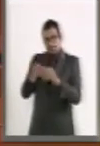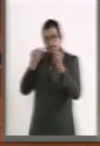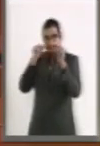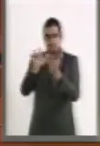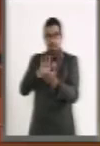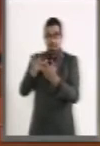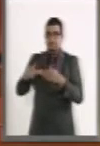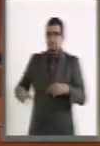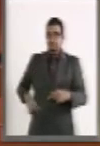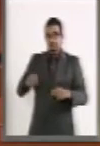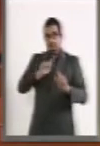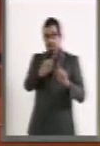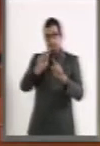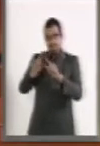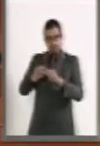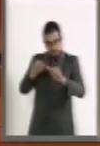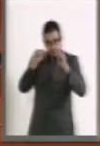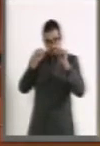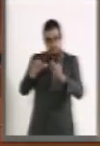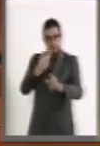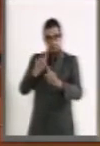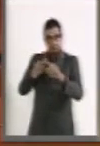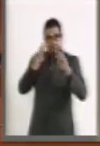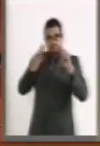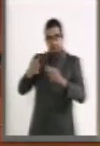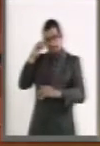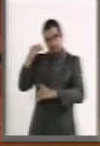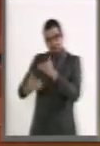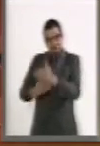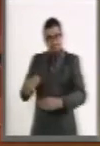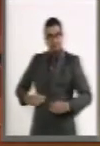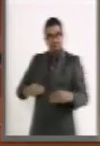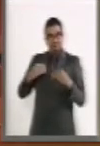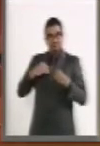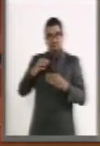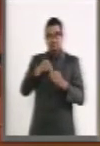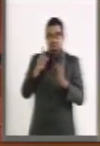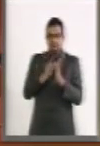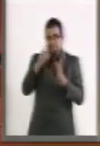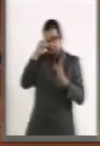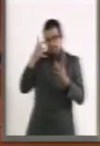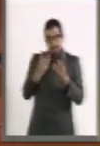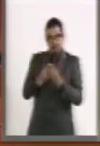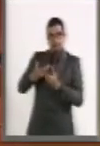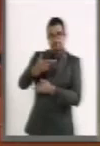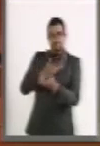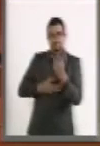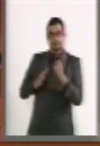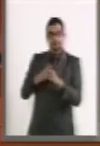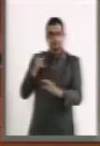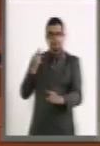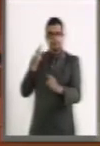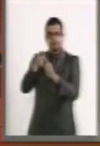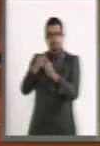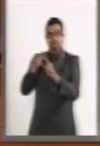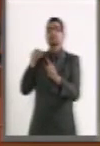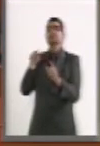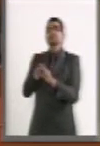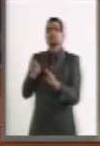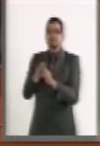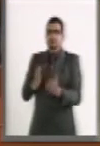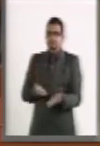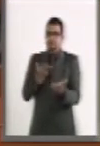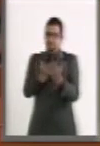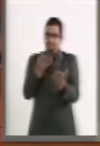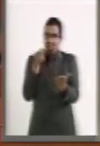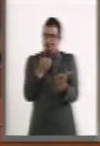los estados desde un enfoque de la teoría de la continuidad y del modelo de participación, lo que se promueve por medio de la presente